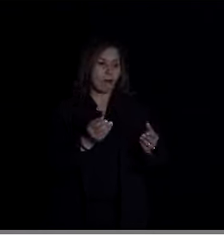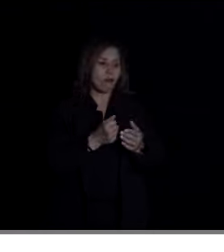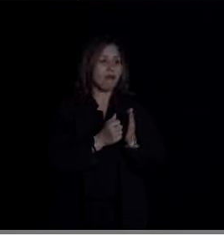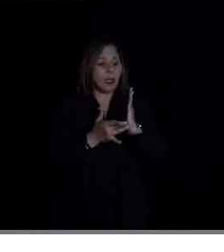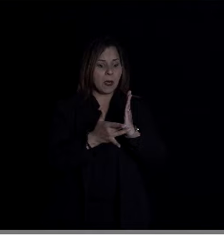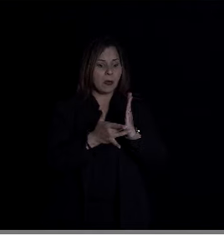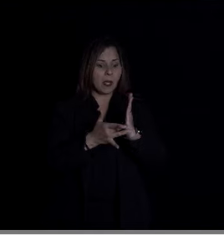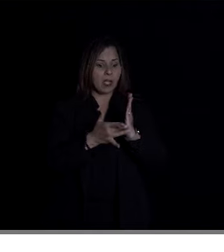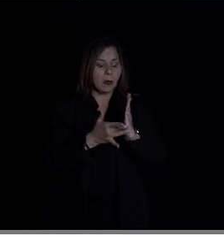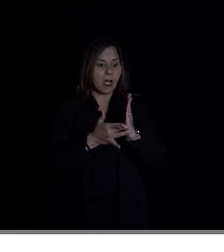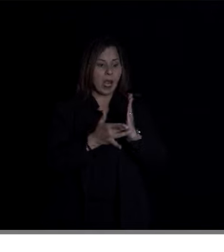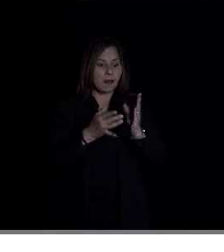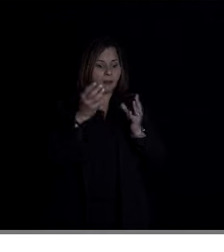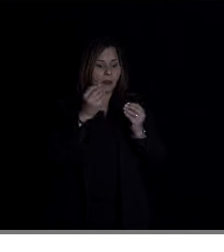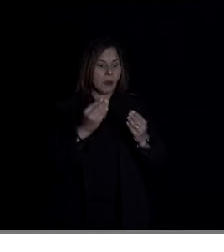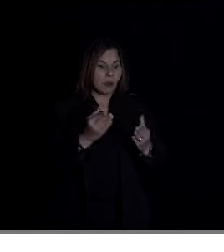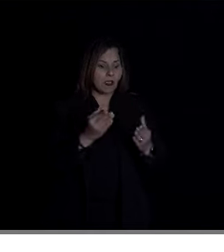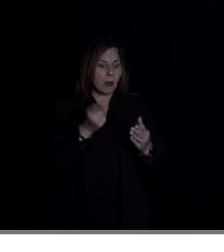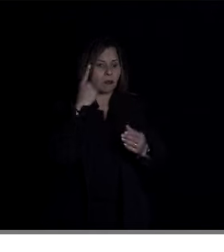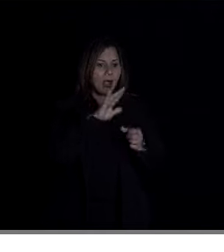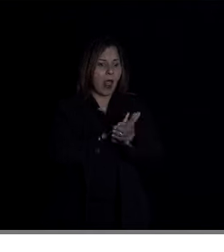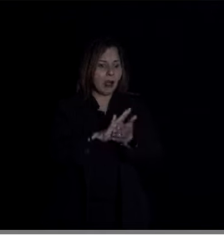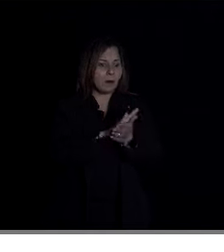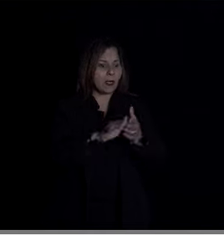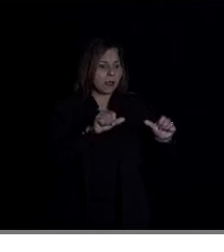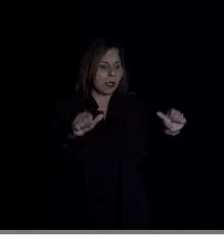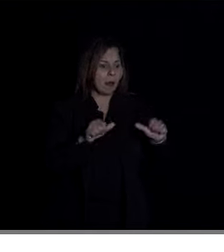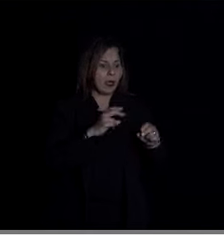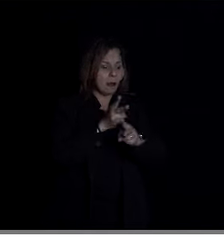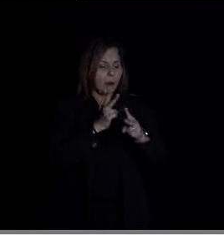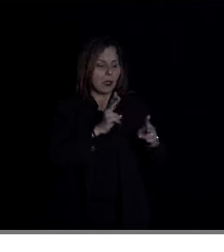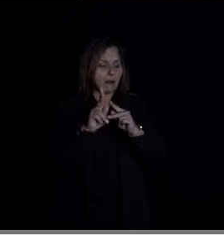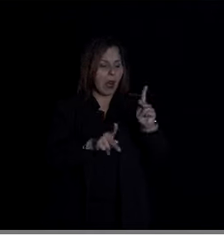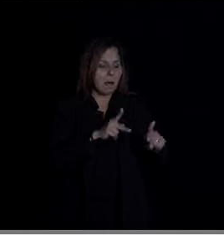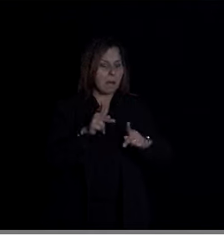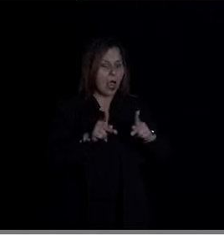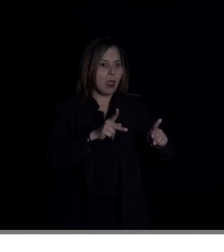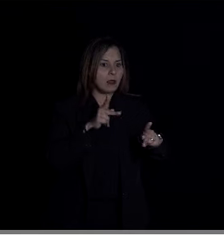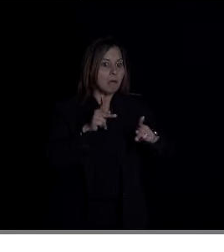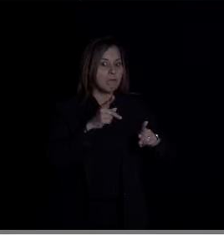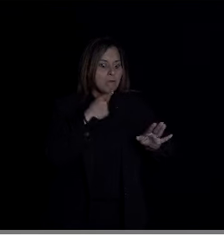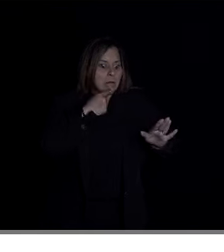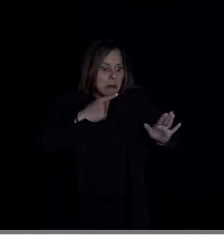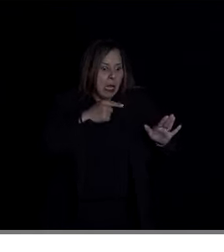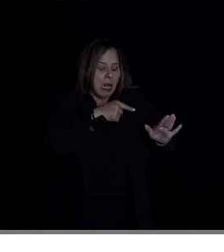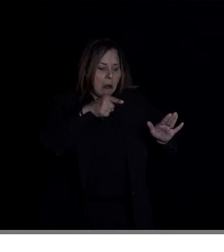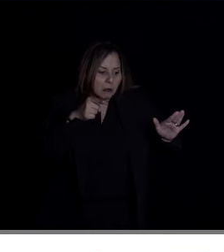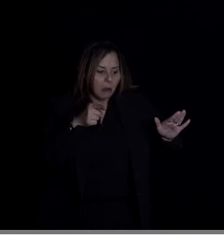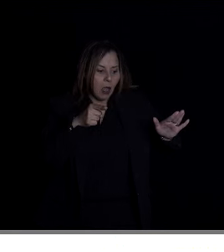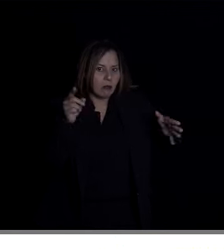digital, material informativo para la desinfección de las áreas para continuar protegiendo al cliente, por mencionar algunas, y son